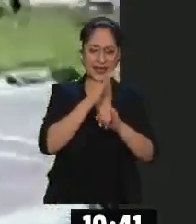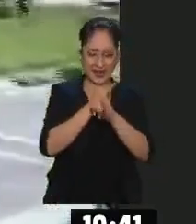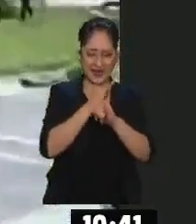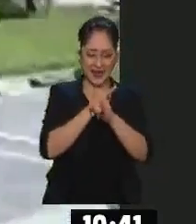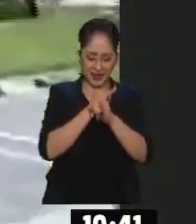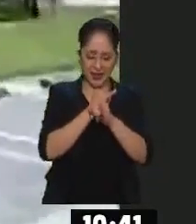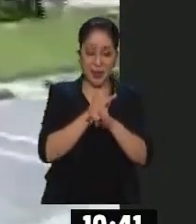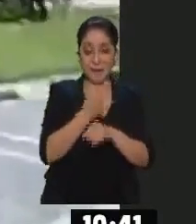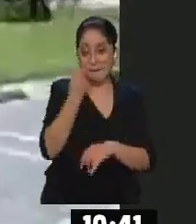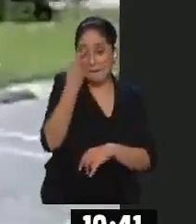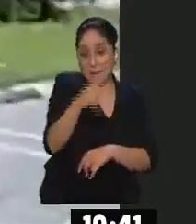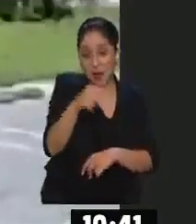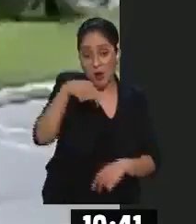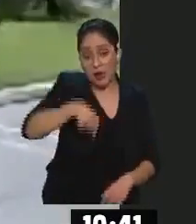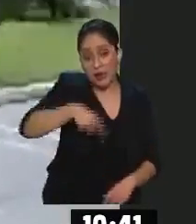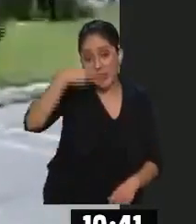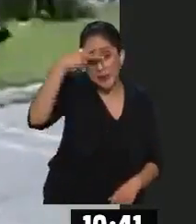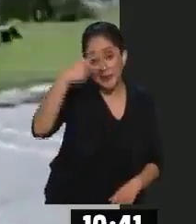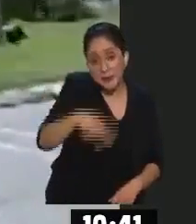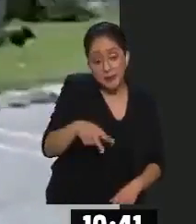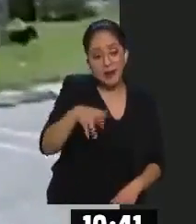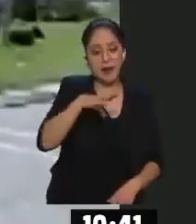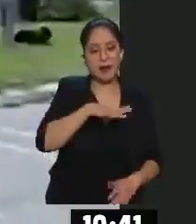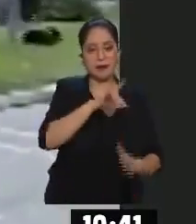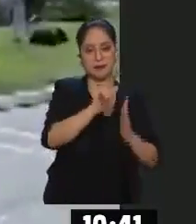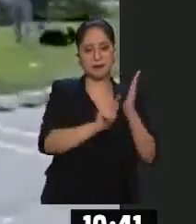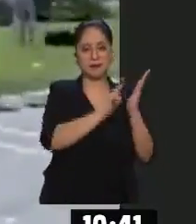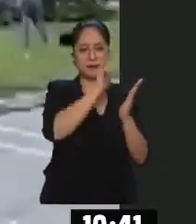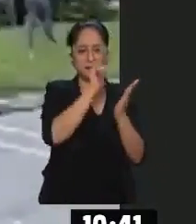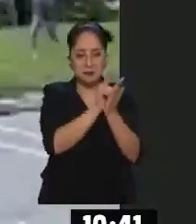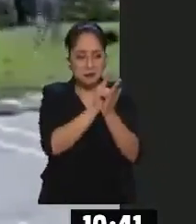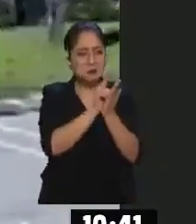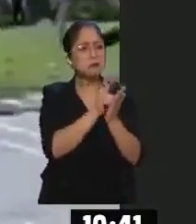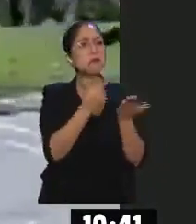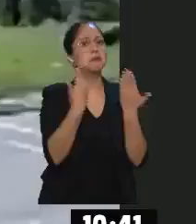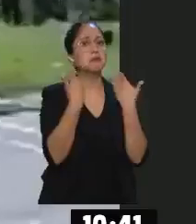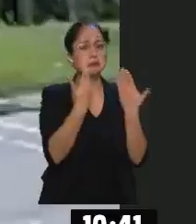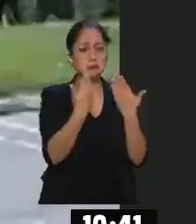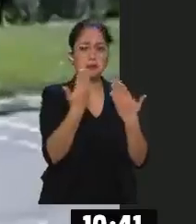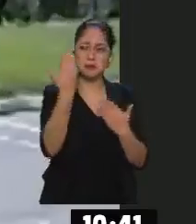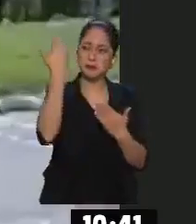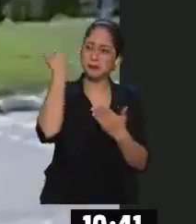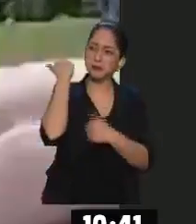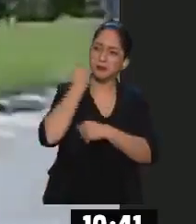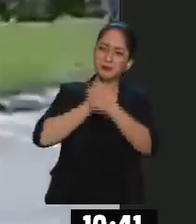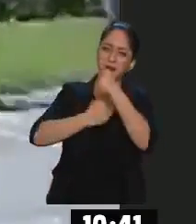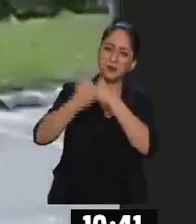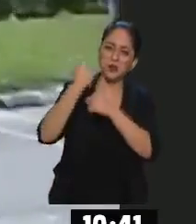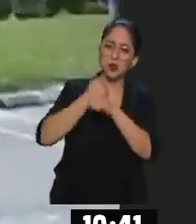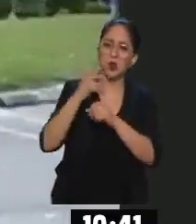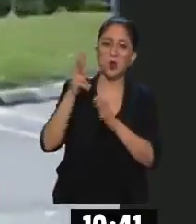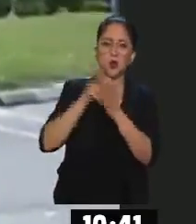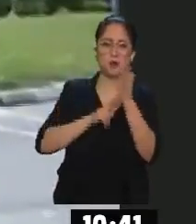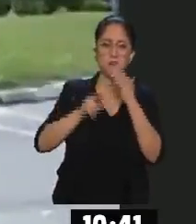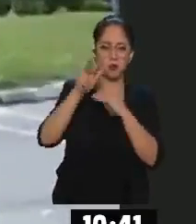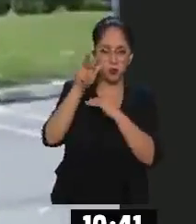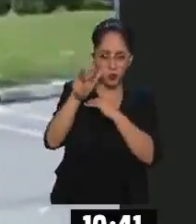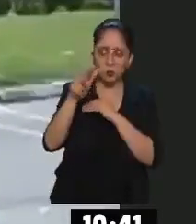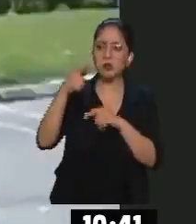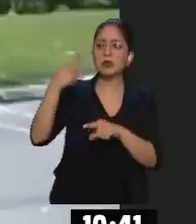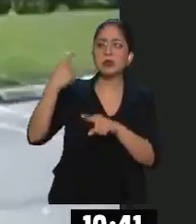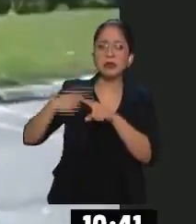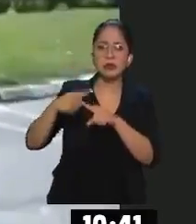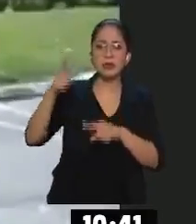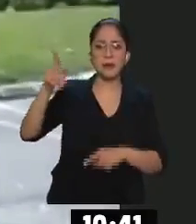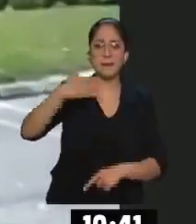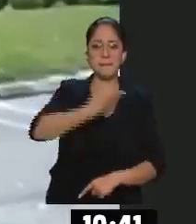de recordar que en México tenemos una ley fintech que funciona muy bien, que es de 2018, es una herencia que nos dejó por allá el presidente